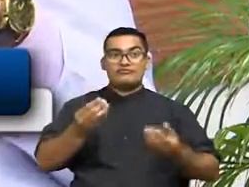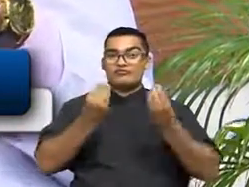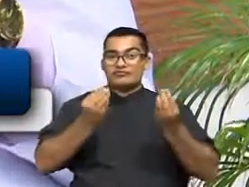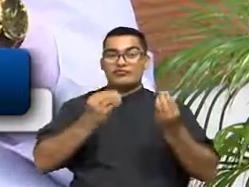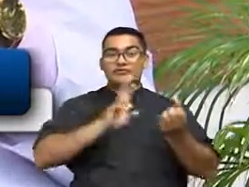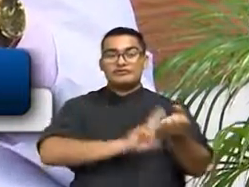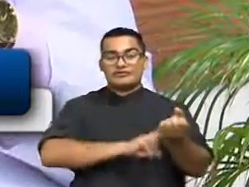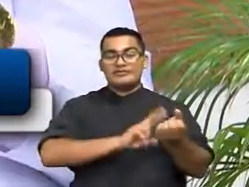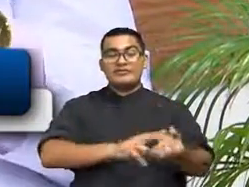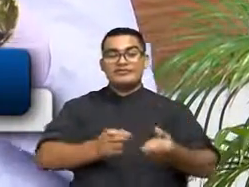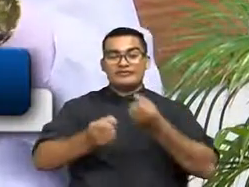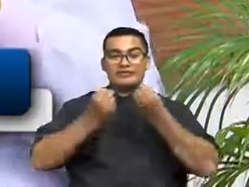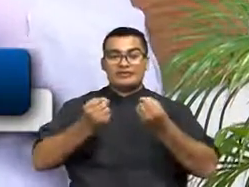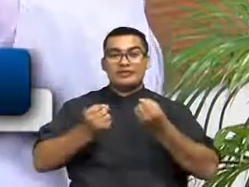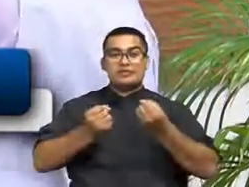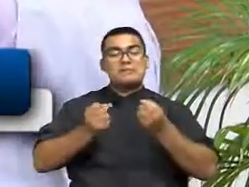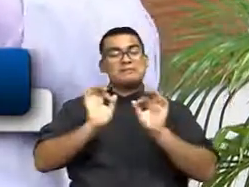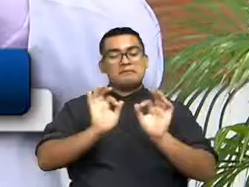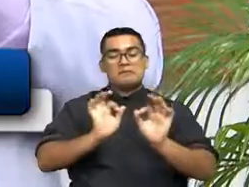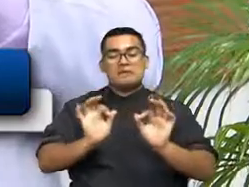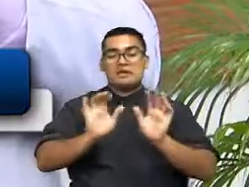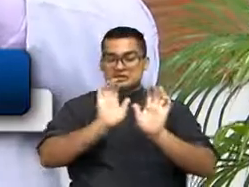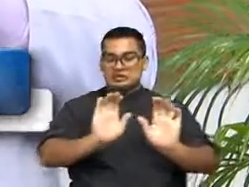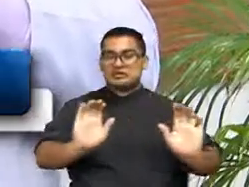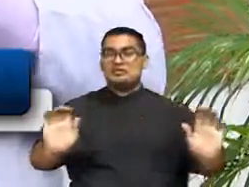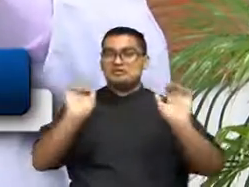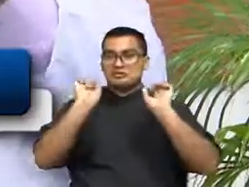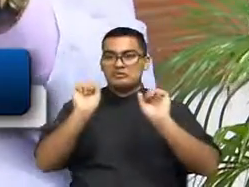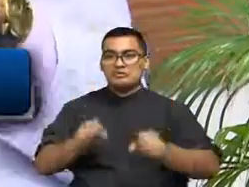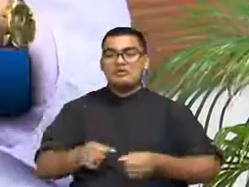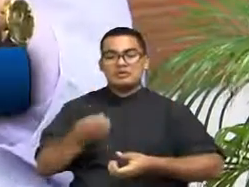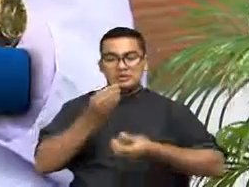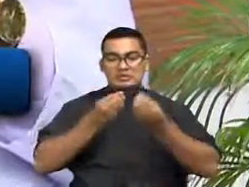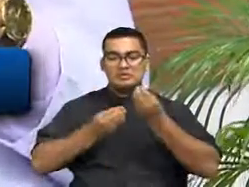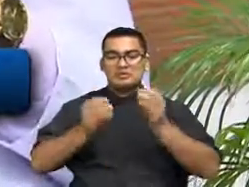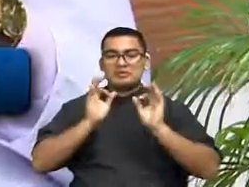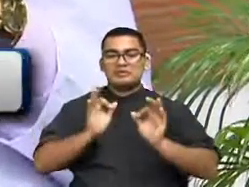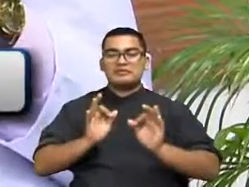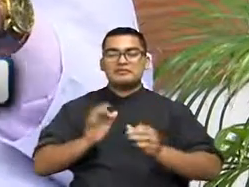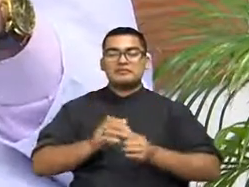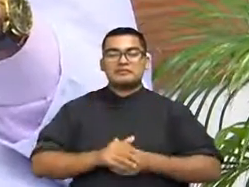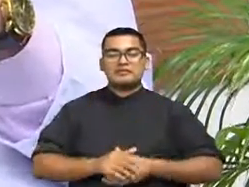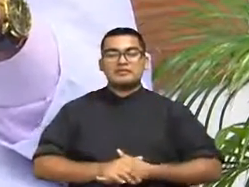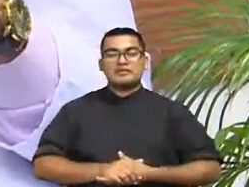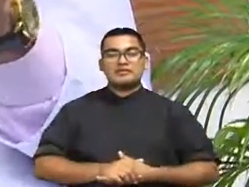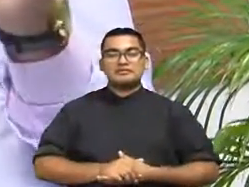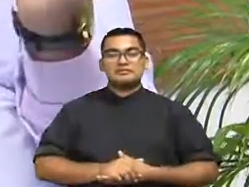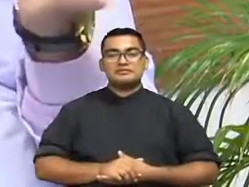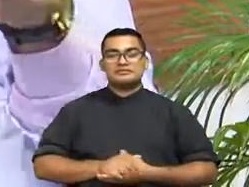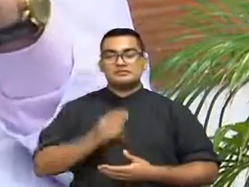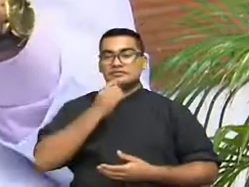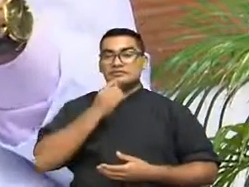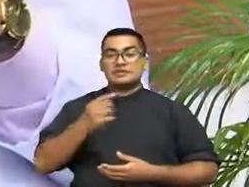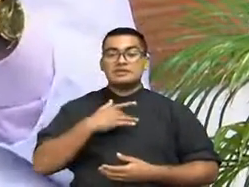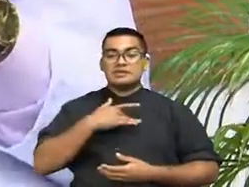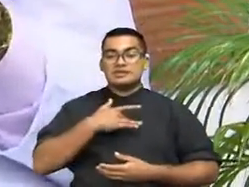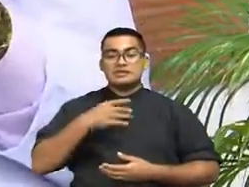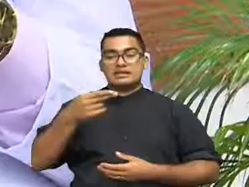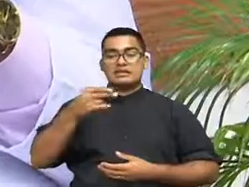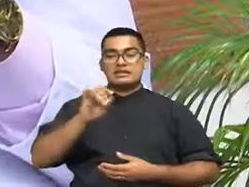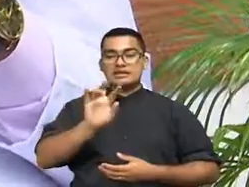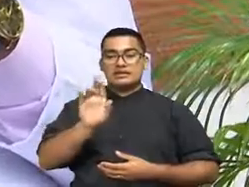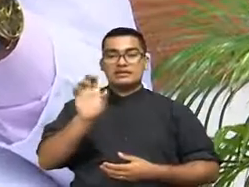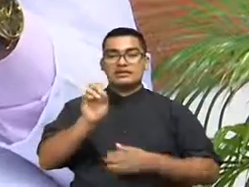son aceptables o que pueden suplir los requerimientos diarios de lo que son las necesidades de hierro en nuestra